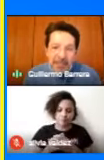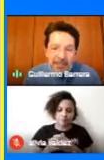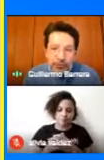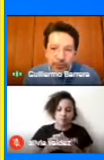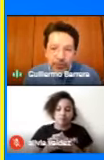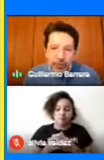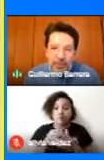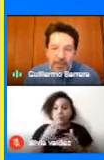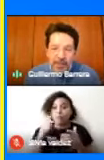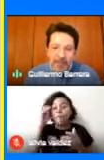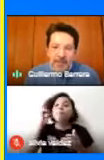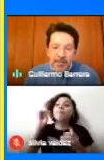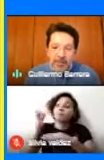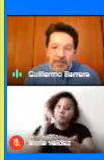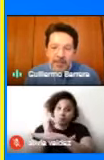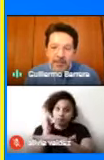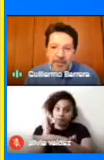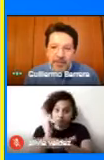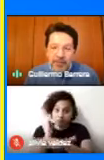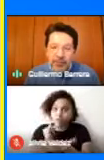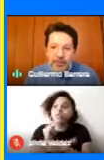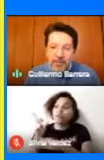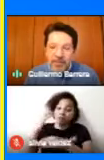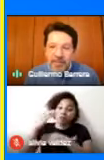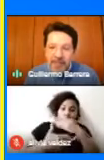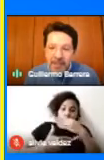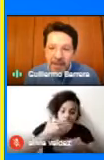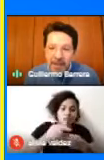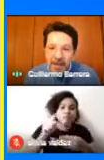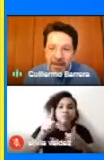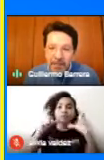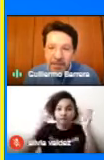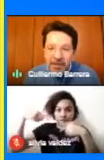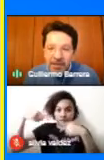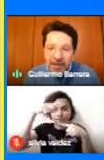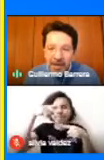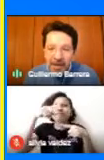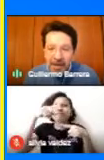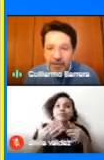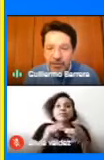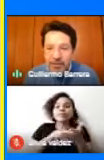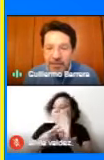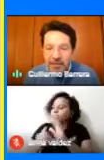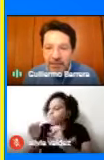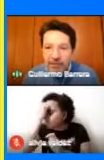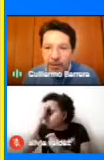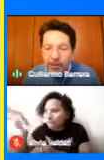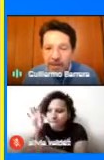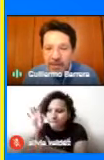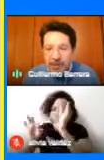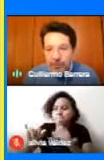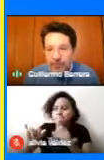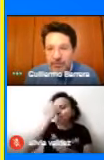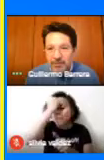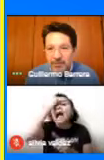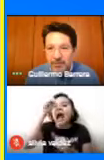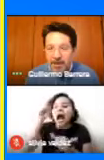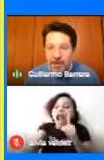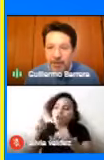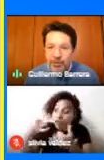desde el instituto y desde el proceso, el turismo tiende a priorizar a aquellos que están